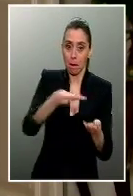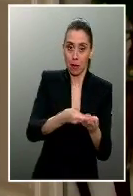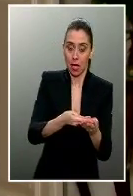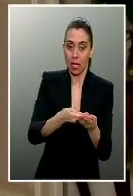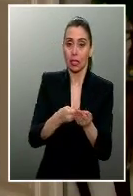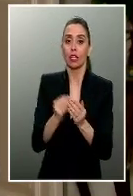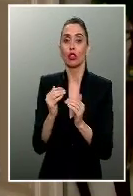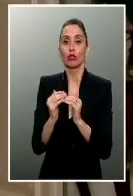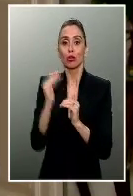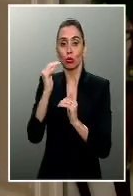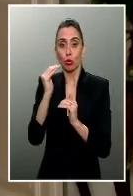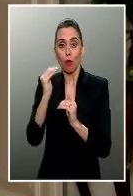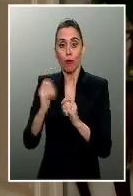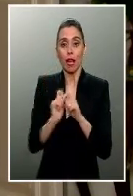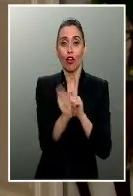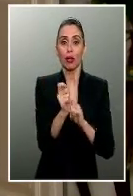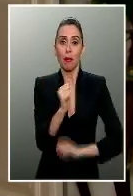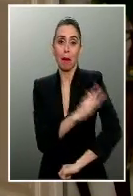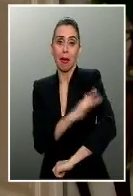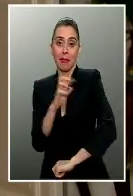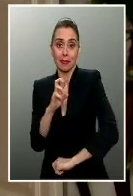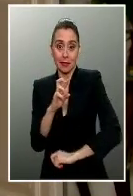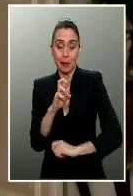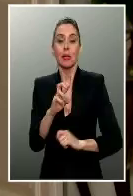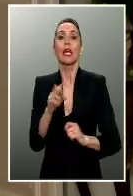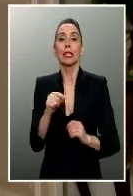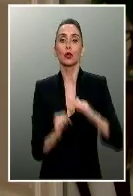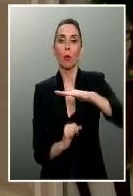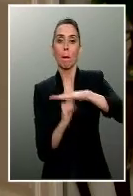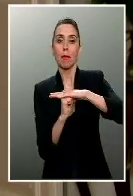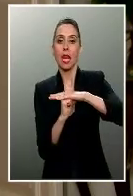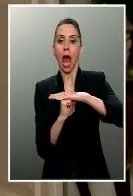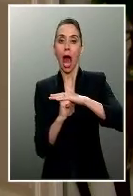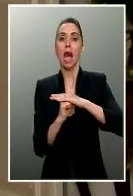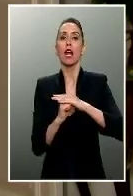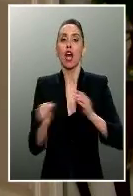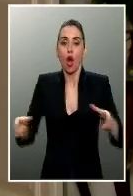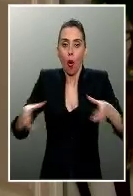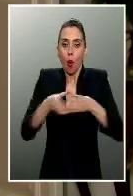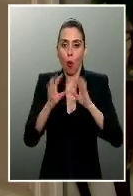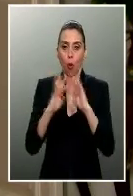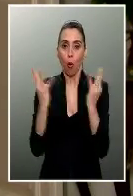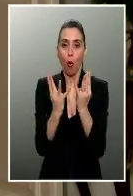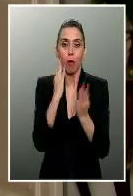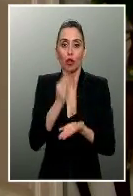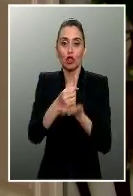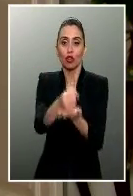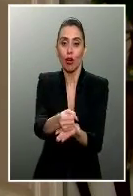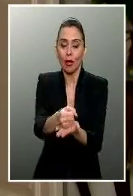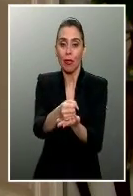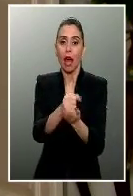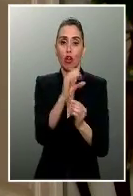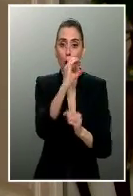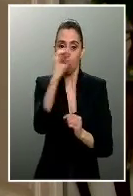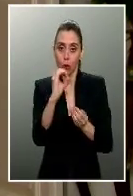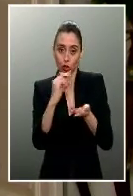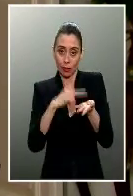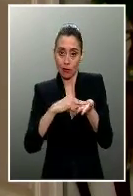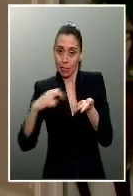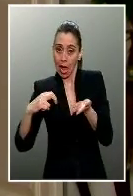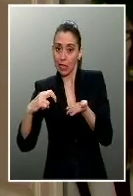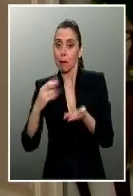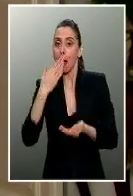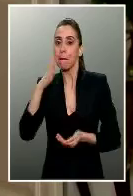nos permitirá estirar un pilar de ahorro colectivo solidario una parte de él permitirá aumentar las actuales pensiones